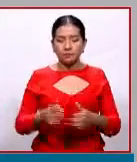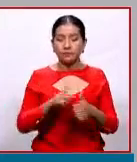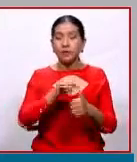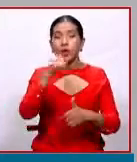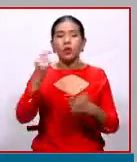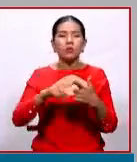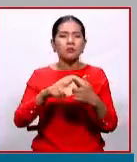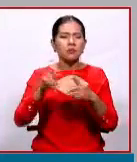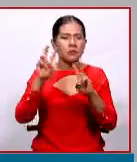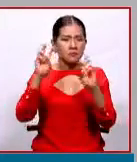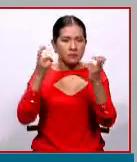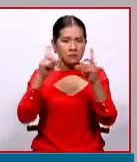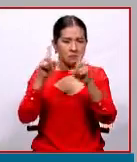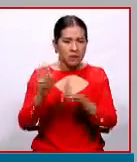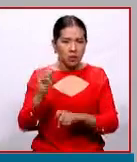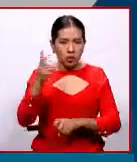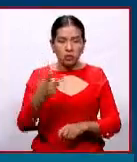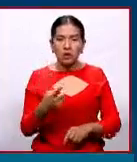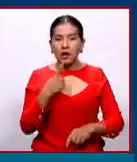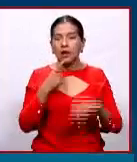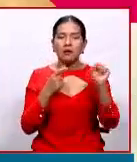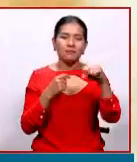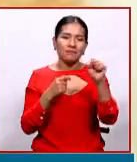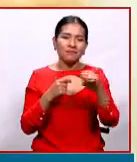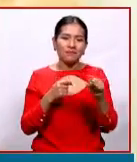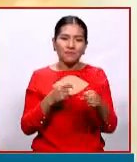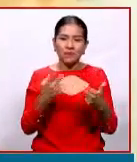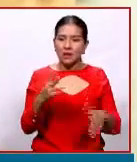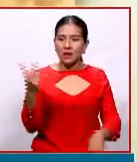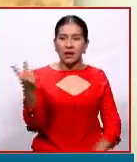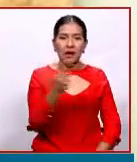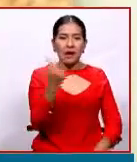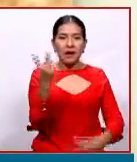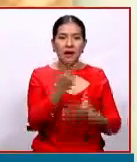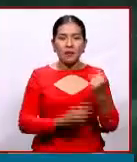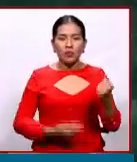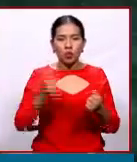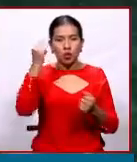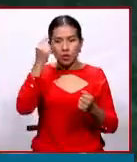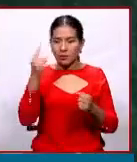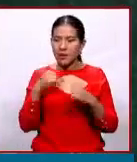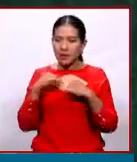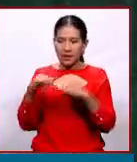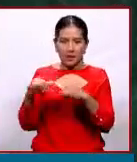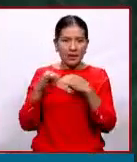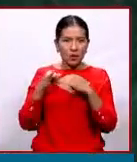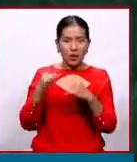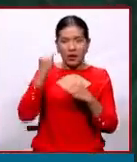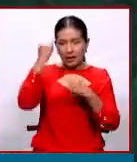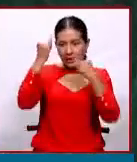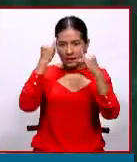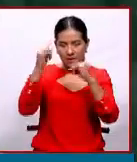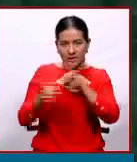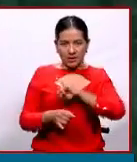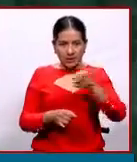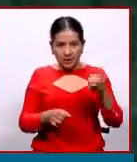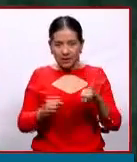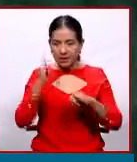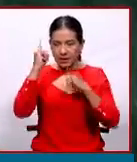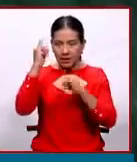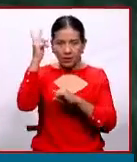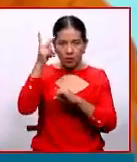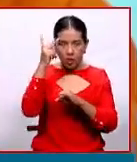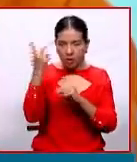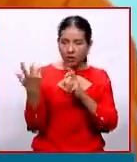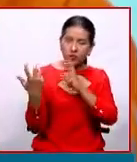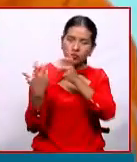pregunta, evidentemente el hecho de tener dos gobiernos que tienen similitudes ideológicas seguramente va a